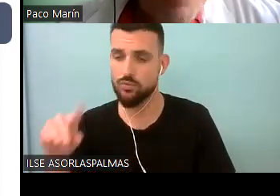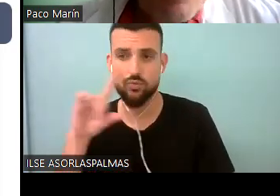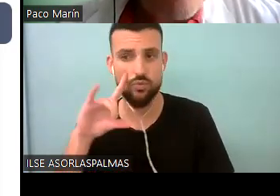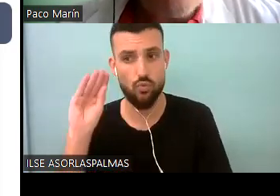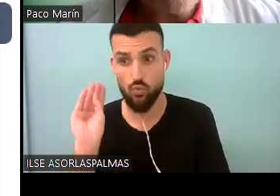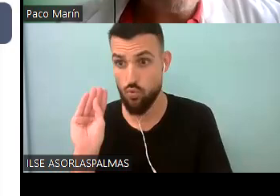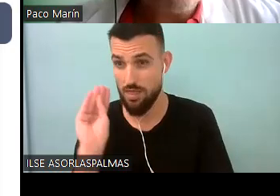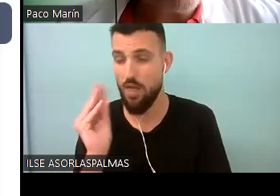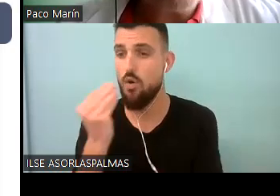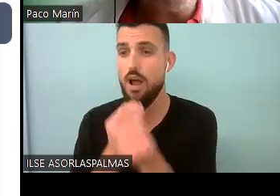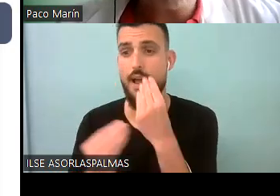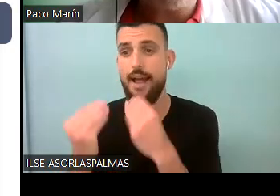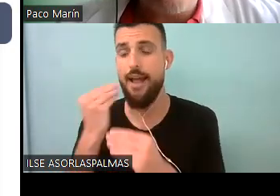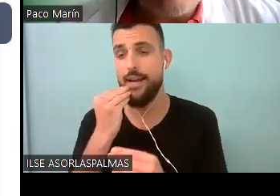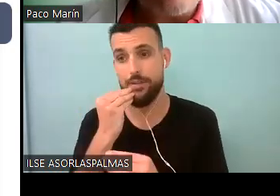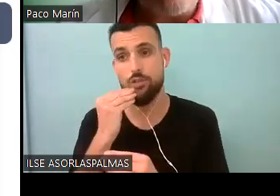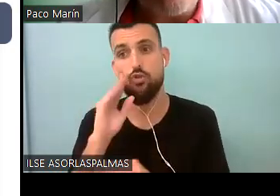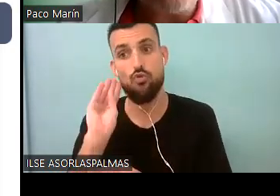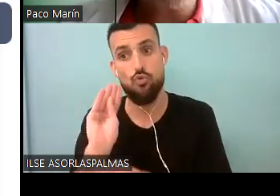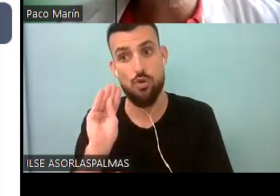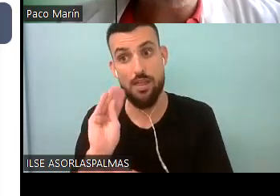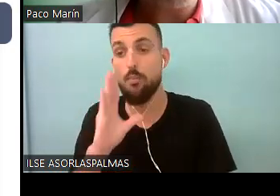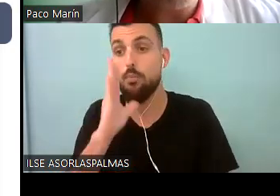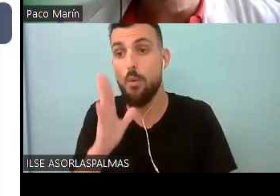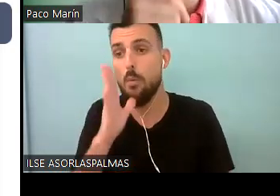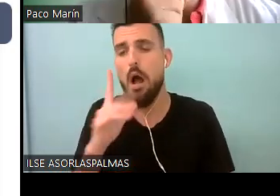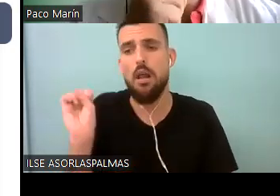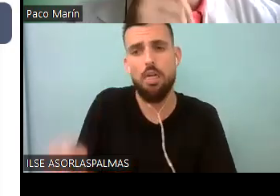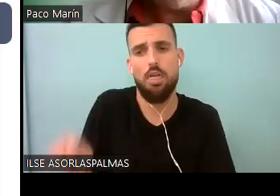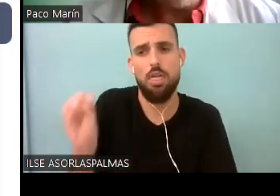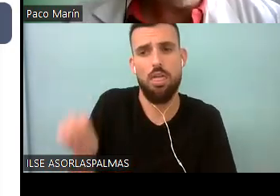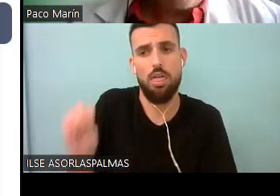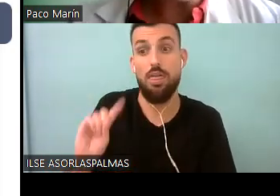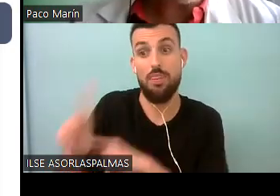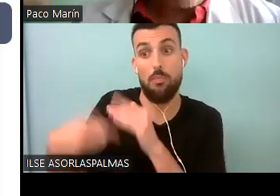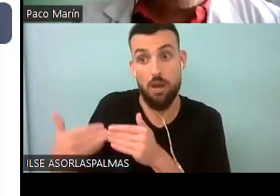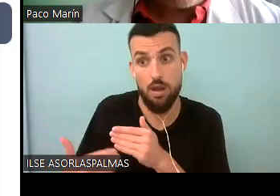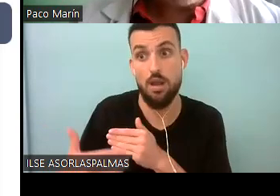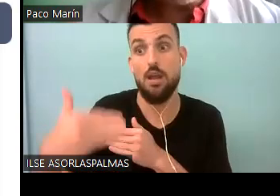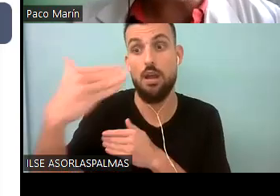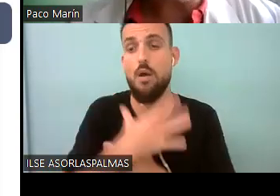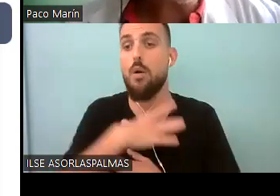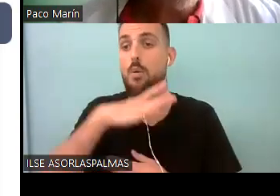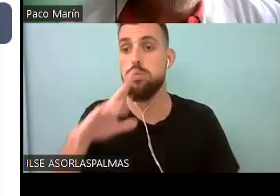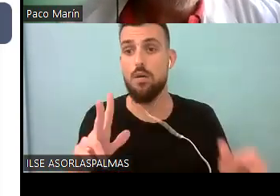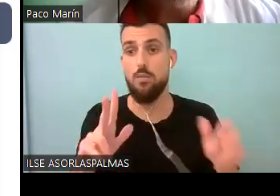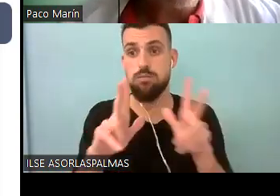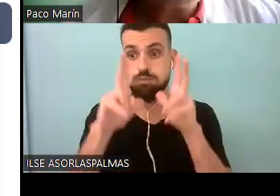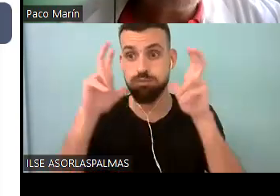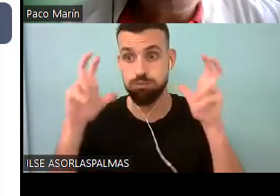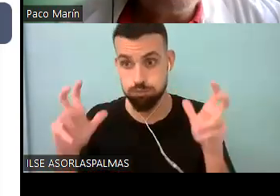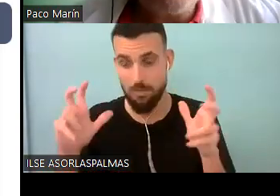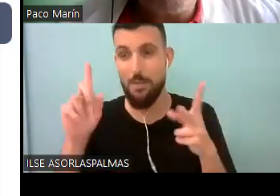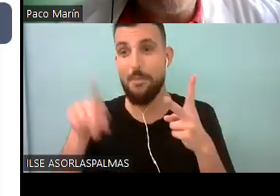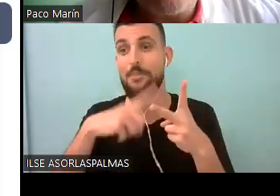con su alimentación, porque podemos tener a posteriori, aparte de una obesidad que tendremos que tratar, podemos